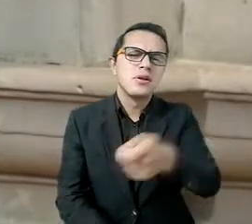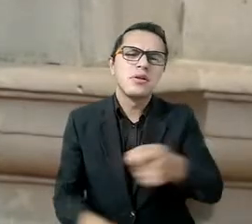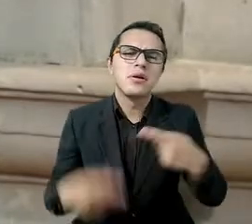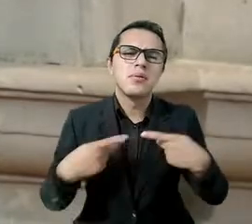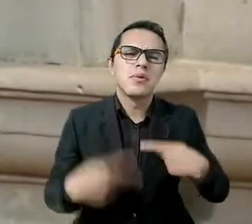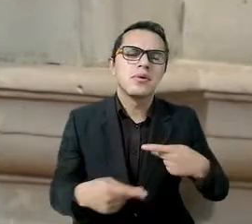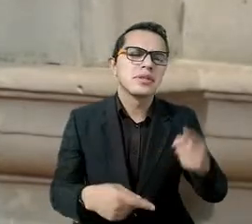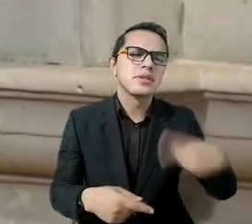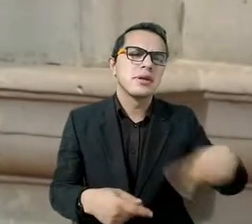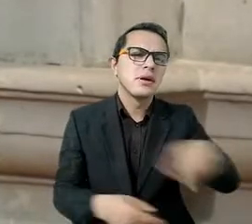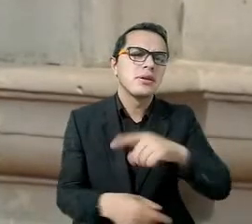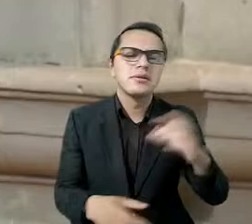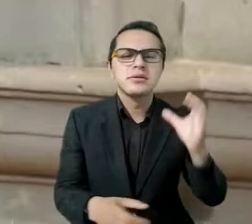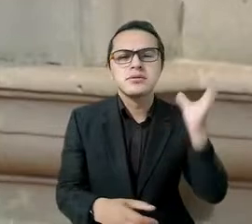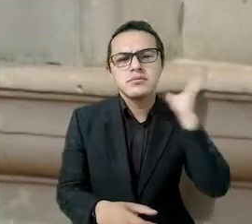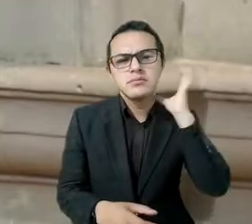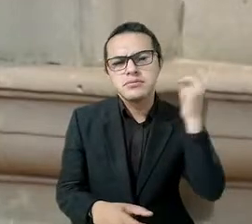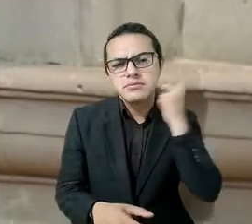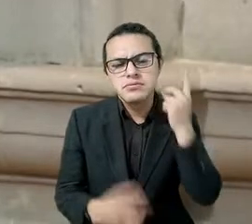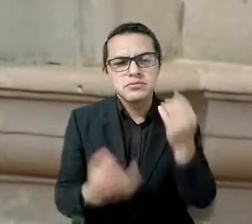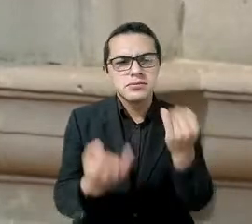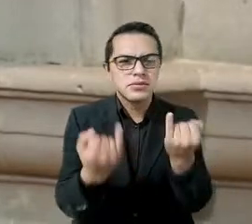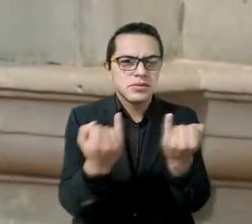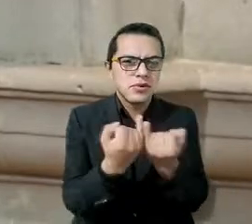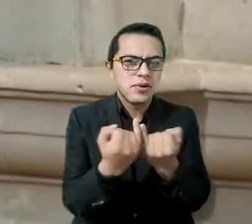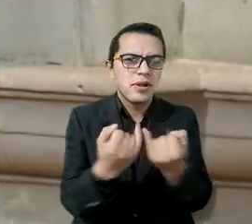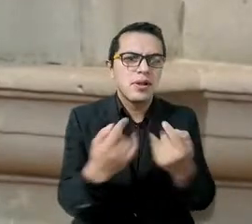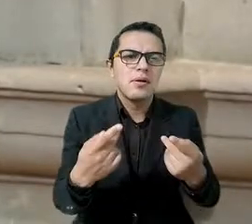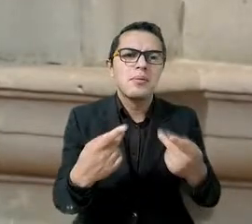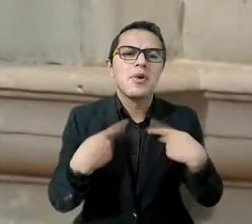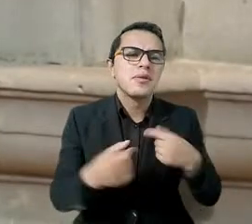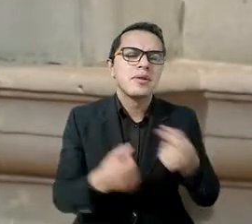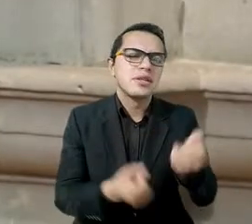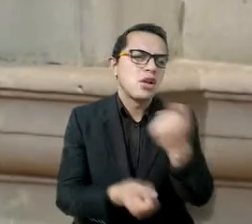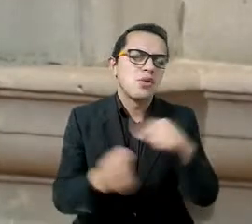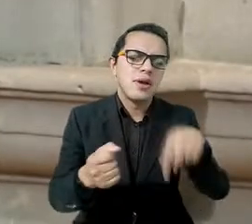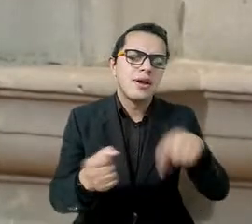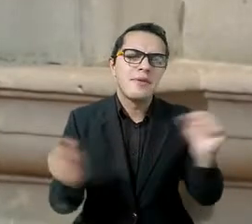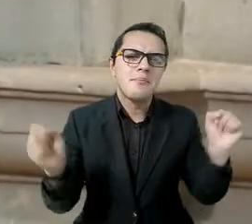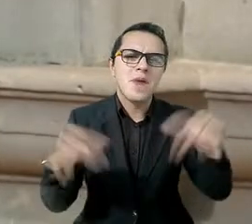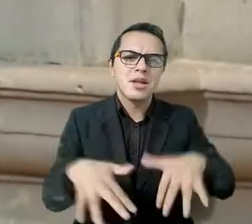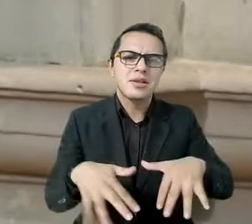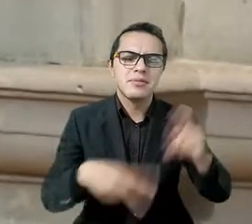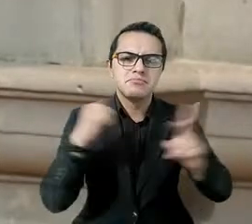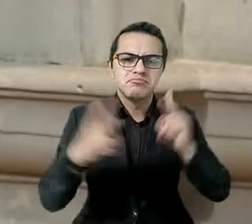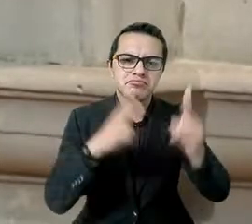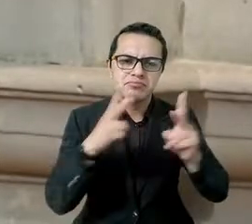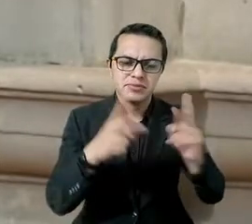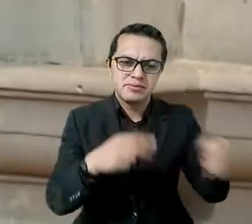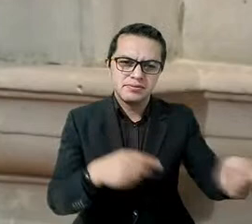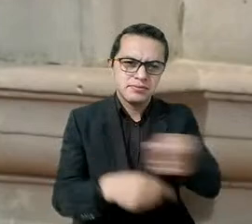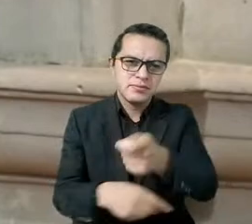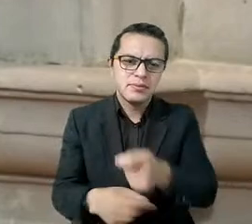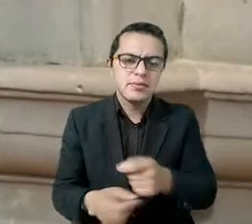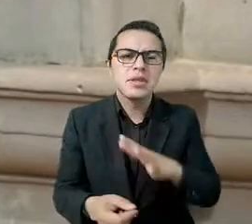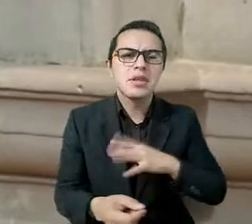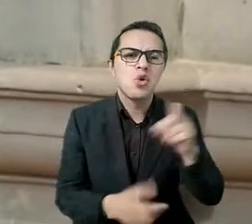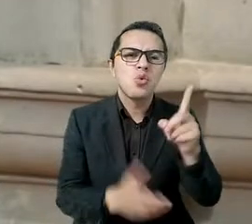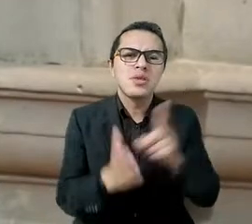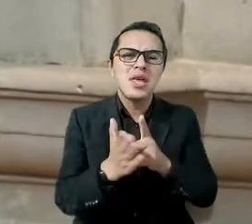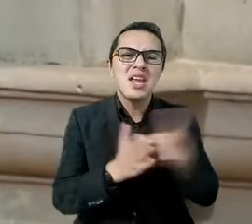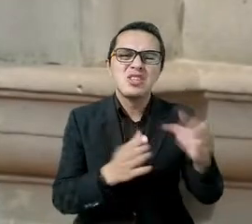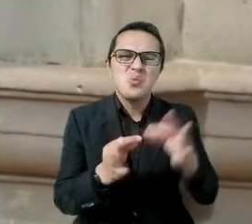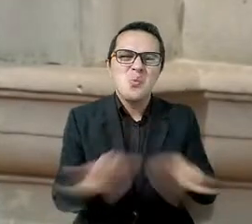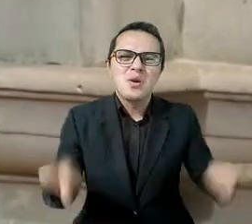mesa directiva, así como a quienes nos acompañan en el recinto legislativo. Uno de los derechos fundamentales de la sociedad humana es